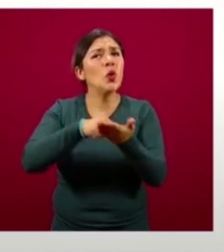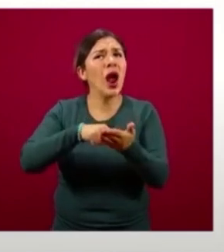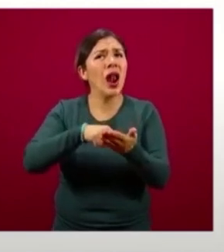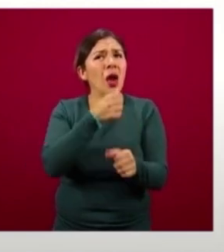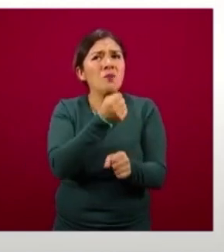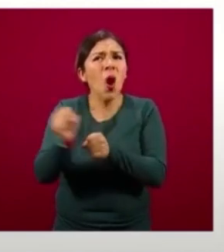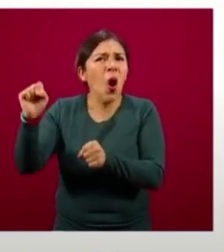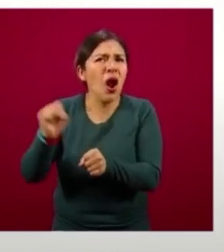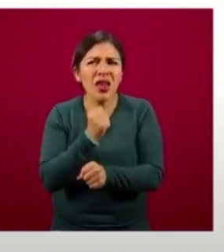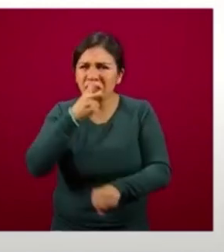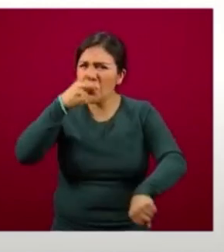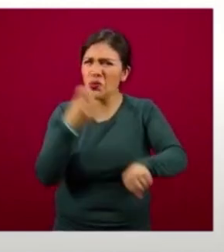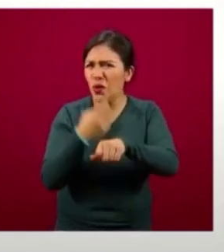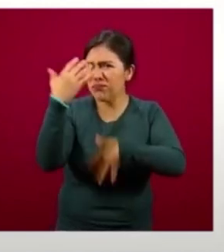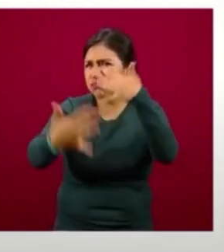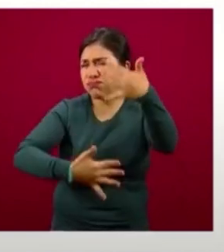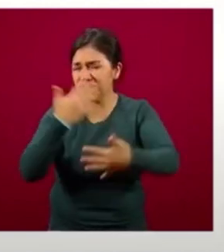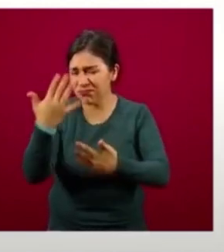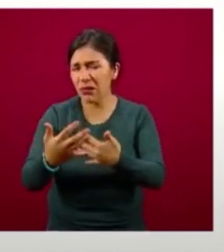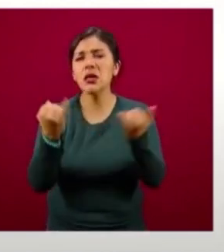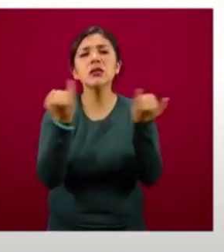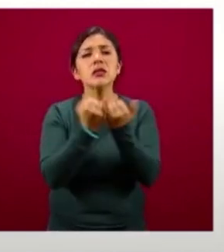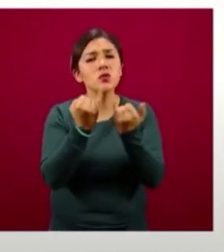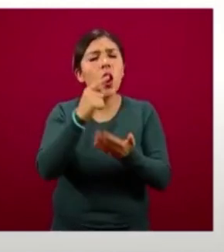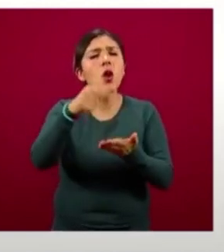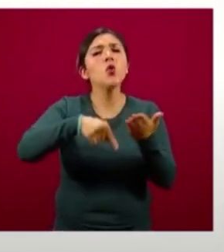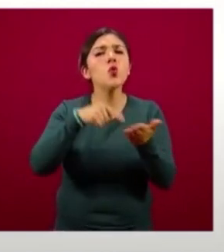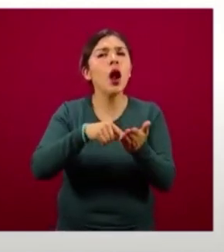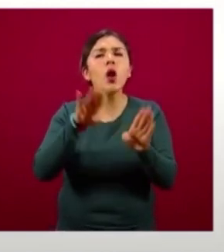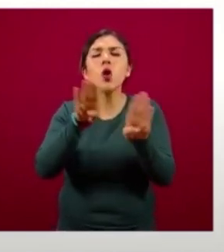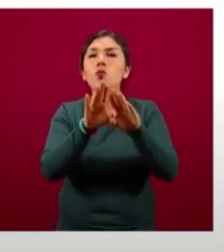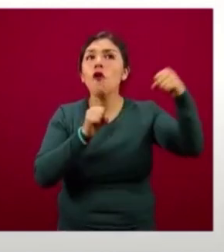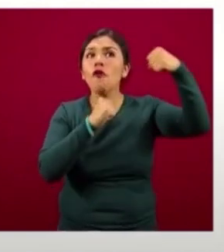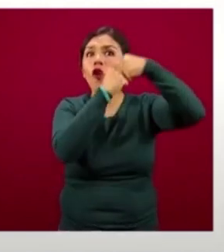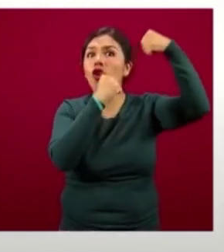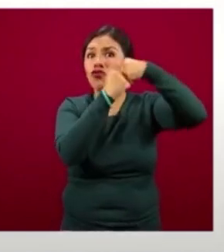es que no descuidamos, por ejemplo, toda la zona fronteriza,